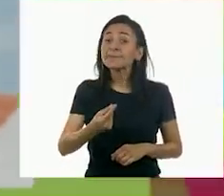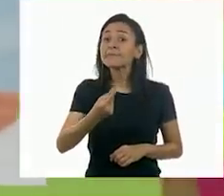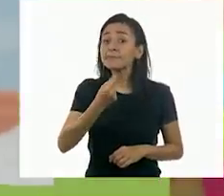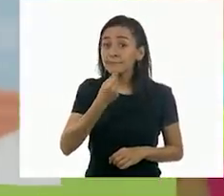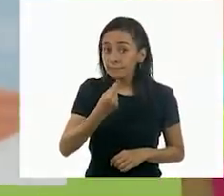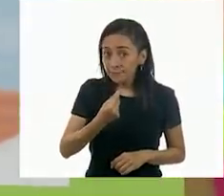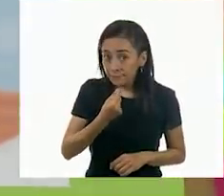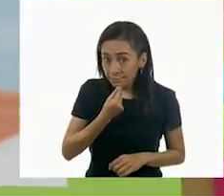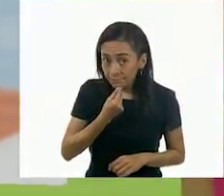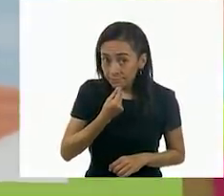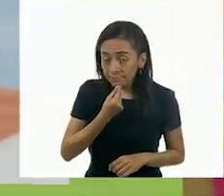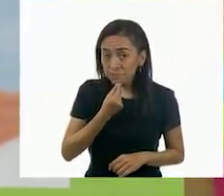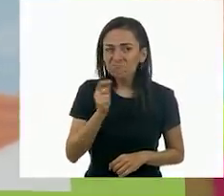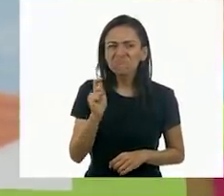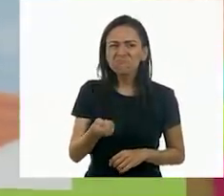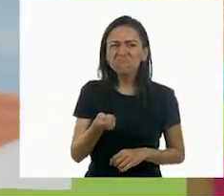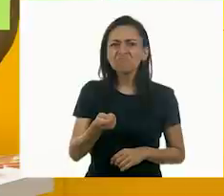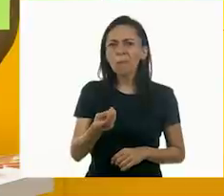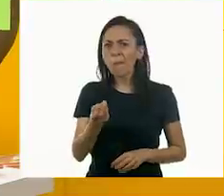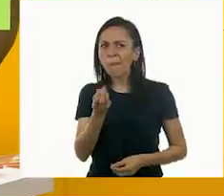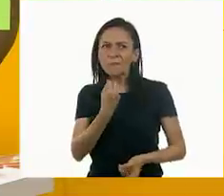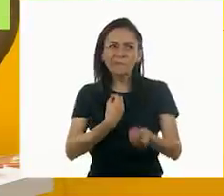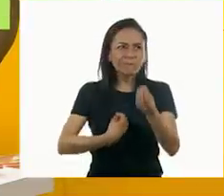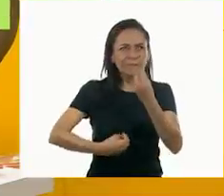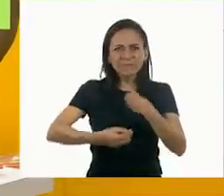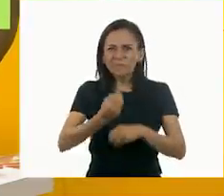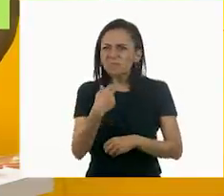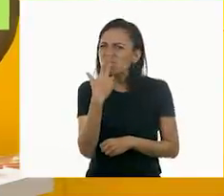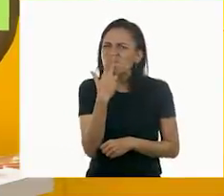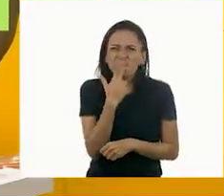está consumiendo golosinas.